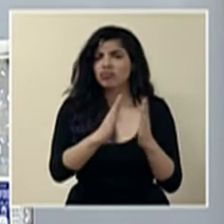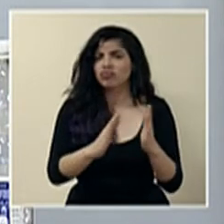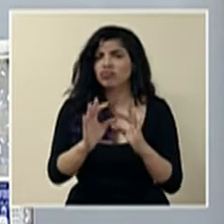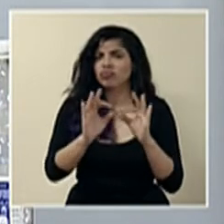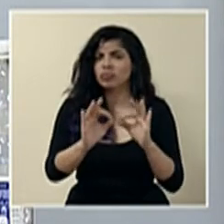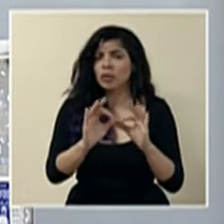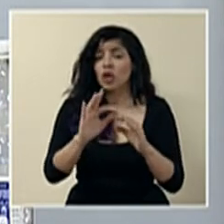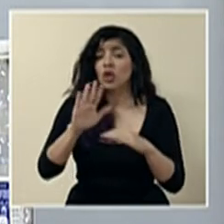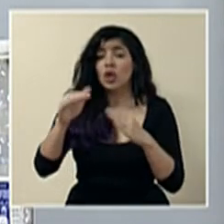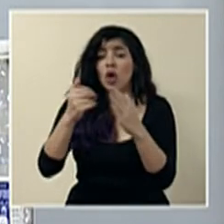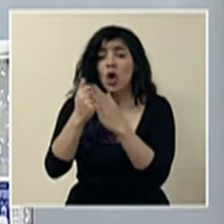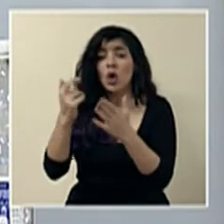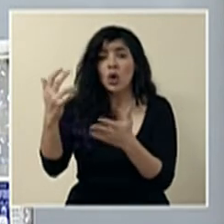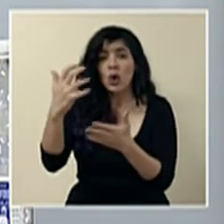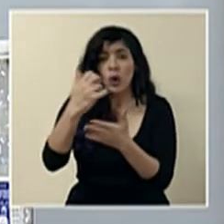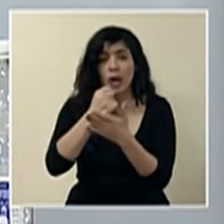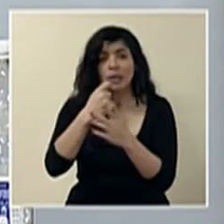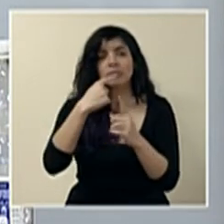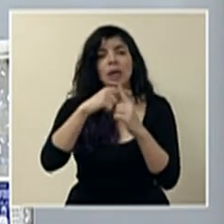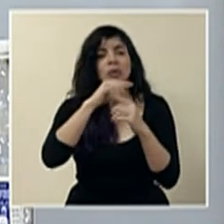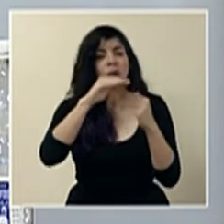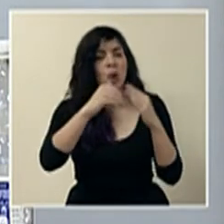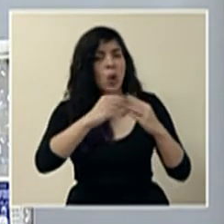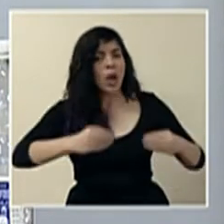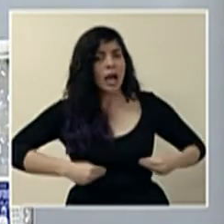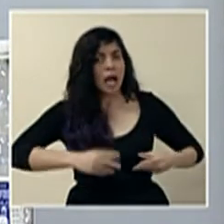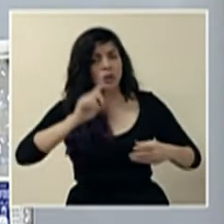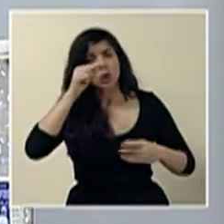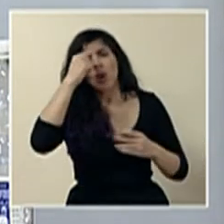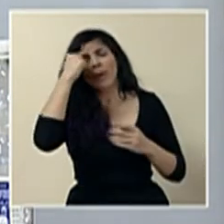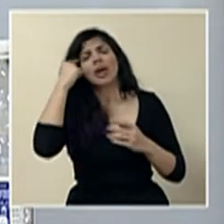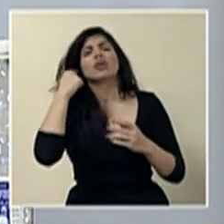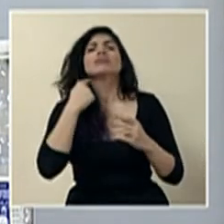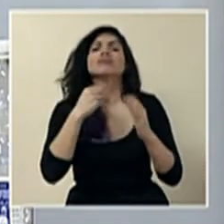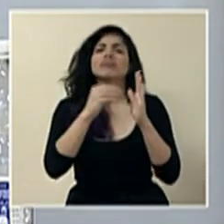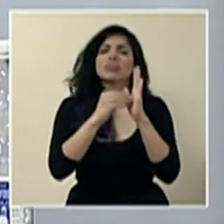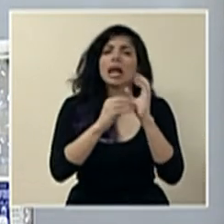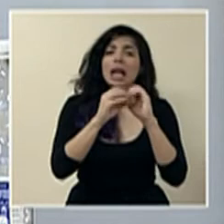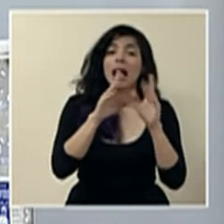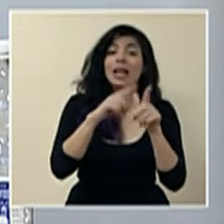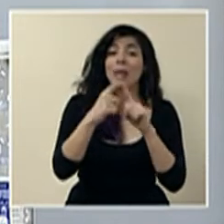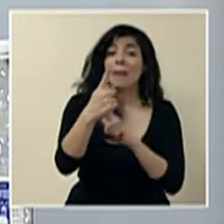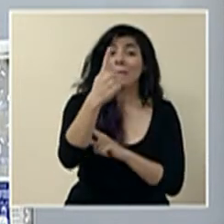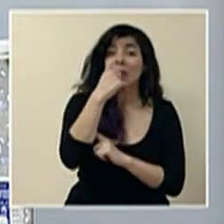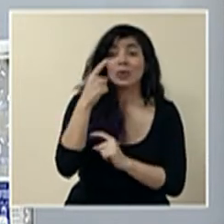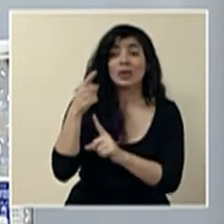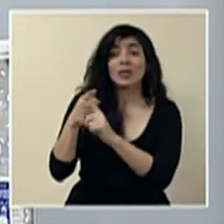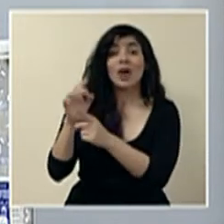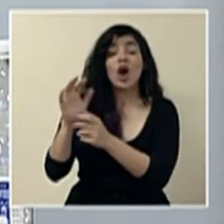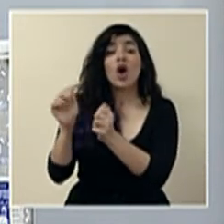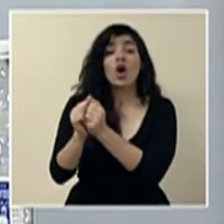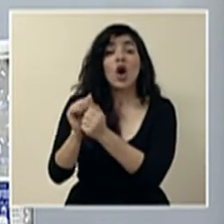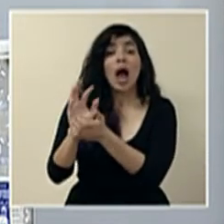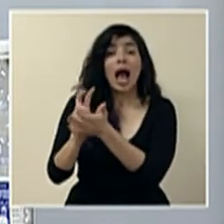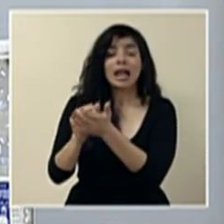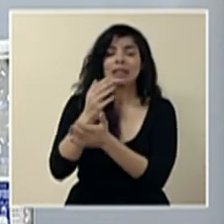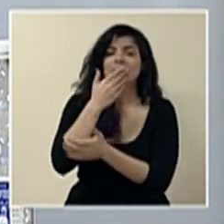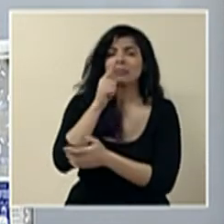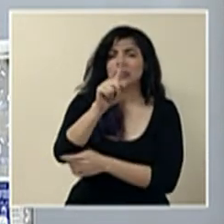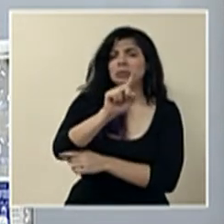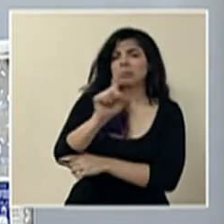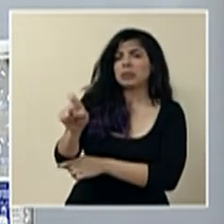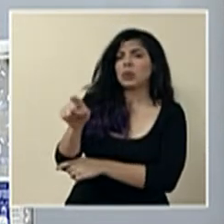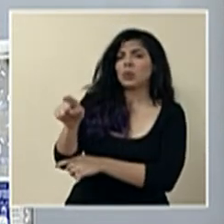todos los ingresos y gastos del gobierno. Por lo tanto, preguntas específicas de Conarroz yo creo que deberían hacérsele